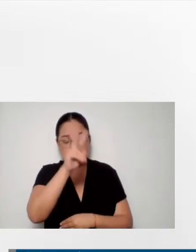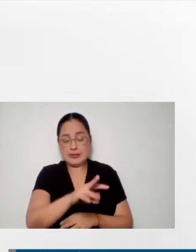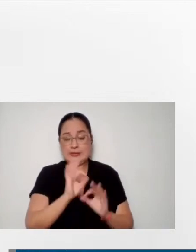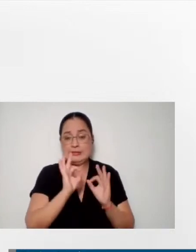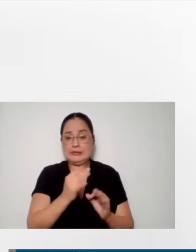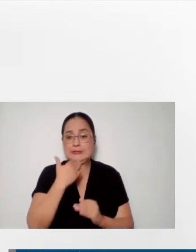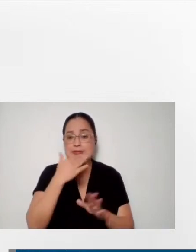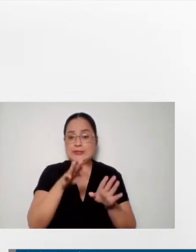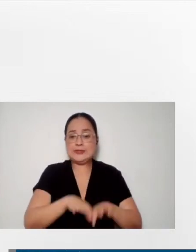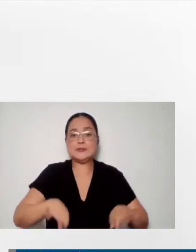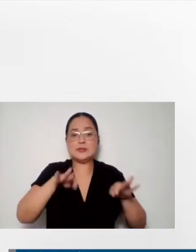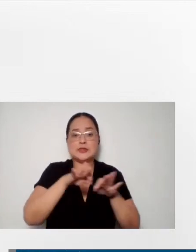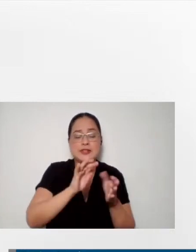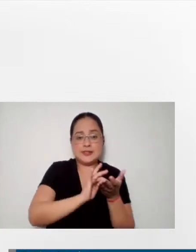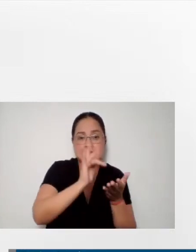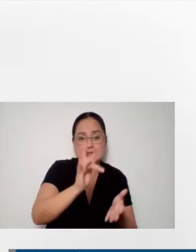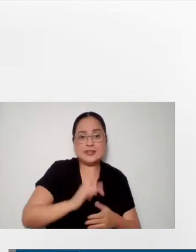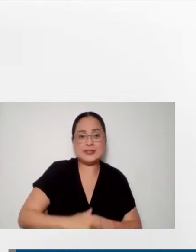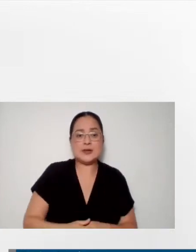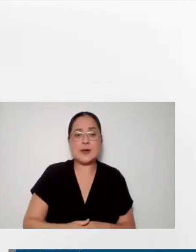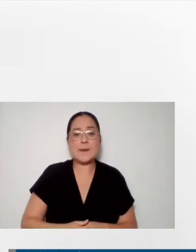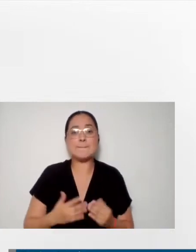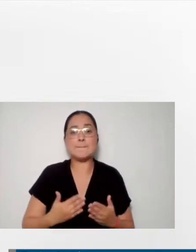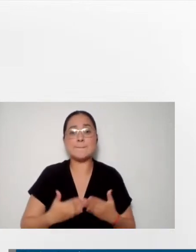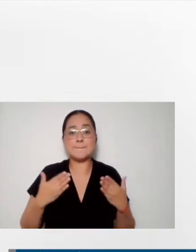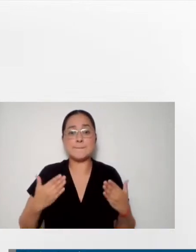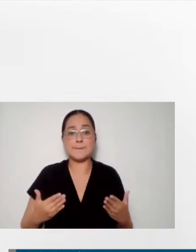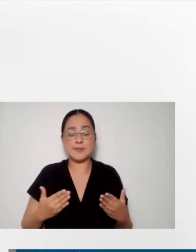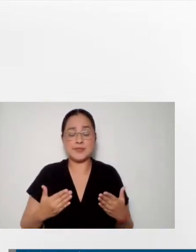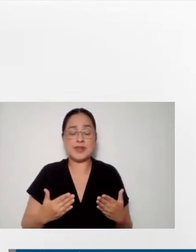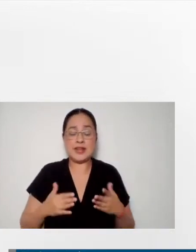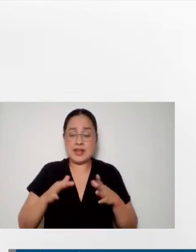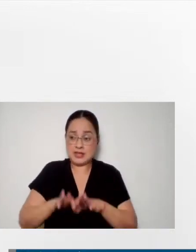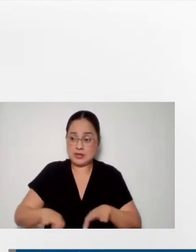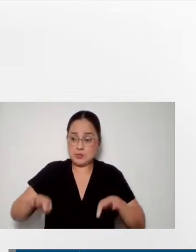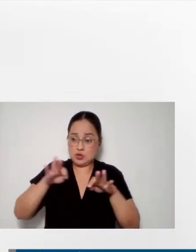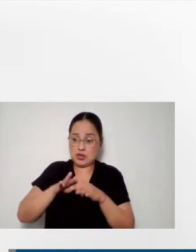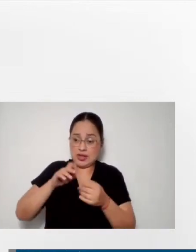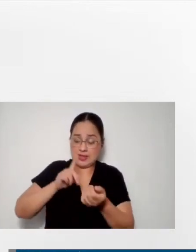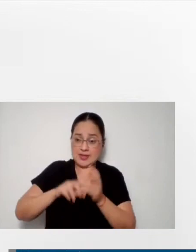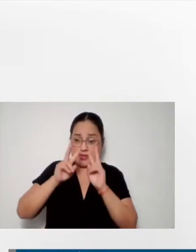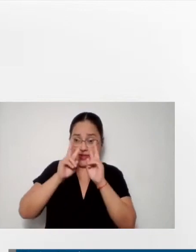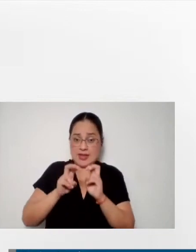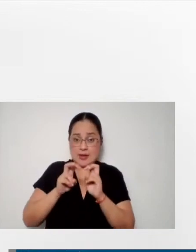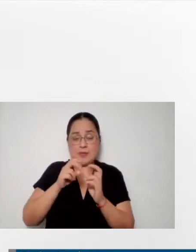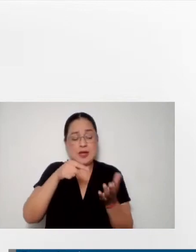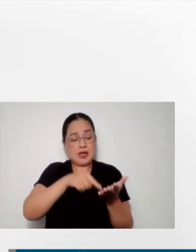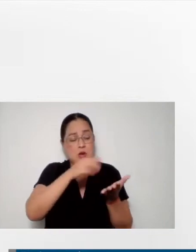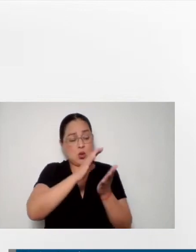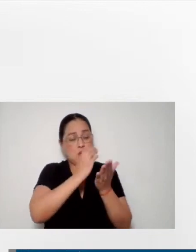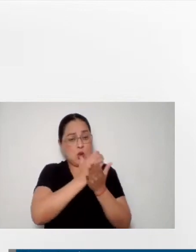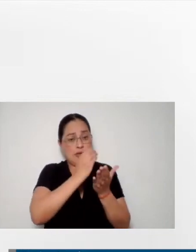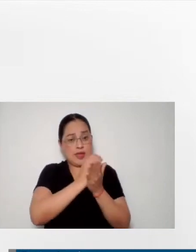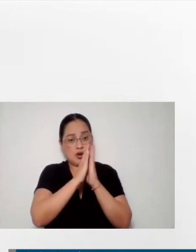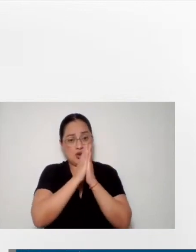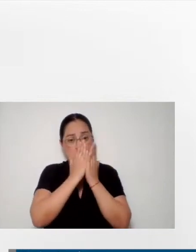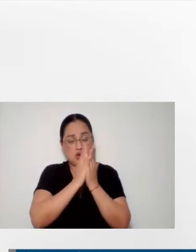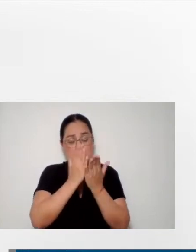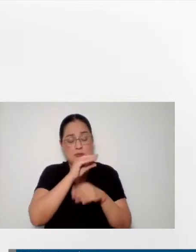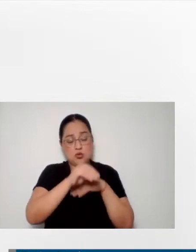para cerrar, creo que otra de las cosas muy importantes que decías, el cuaderno no solamente